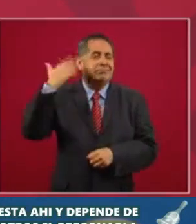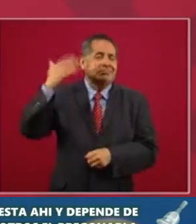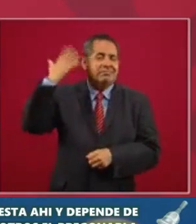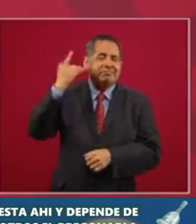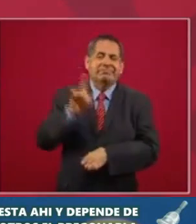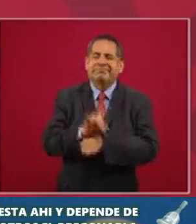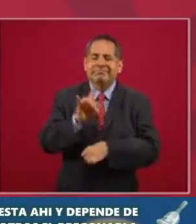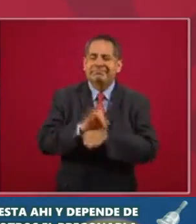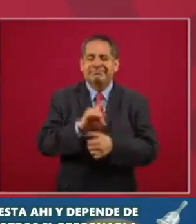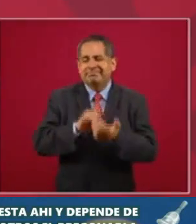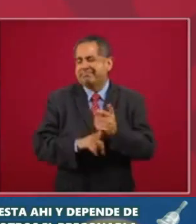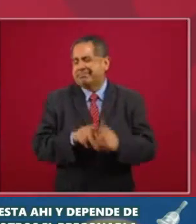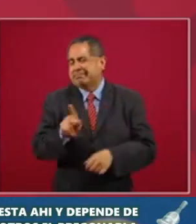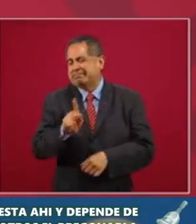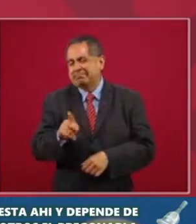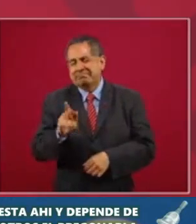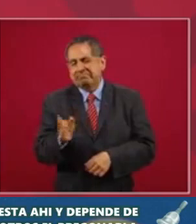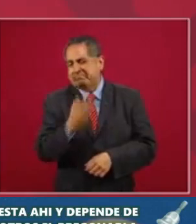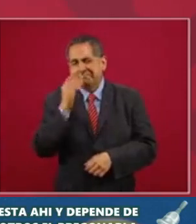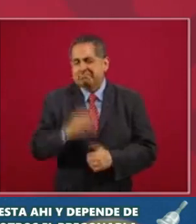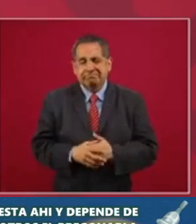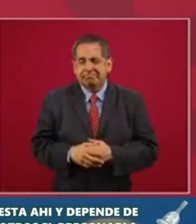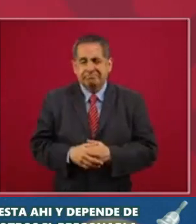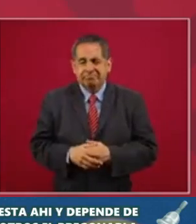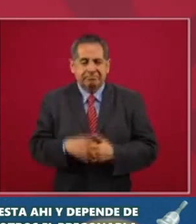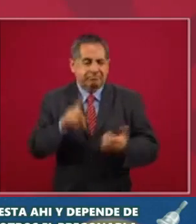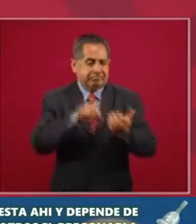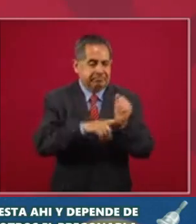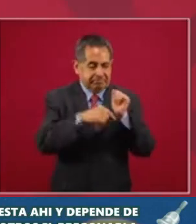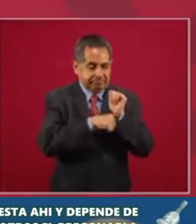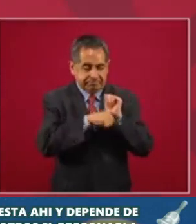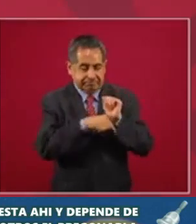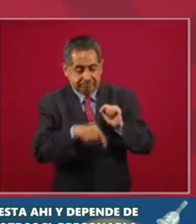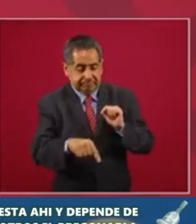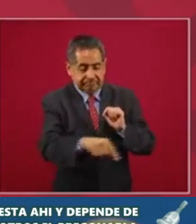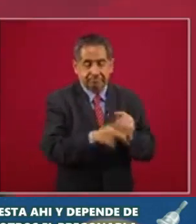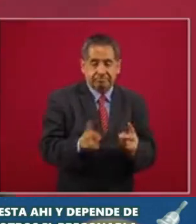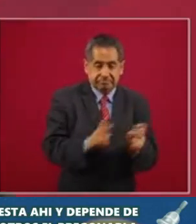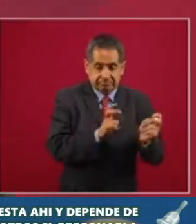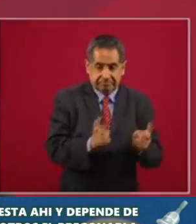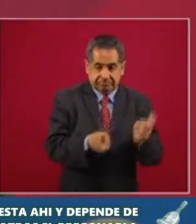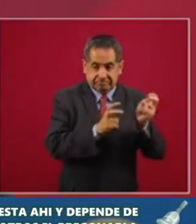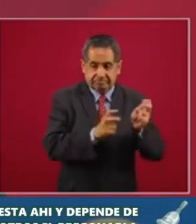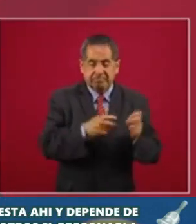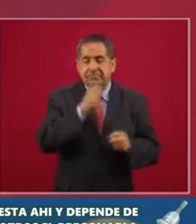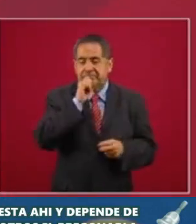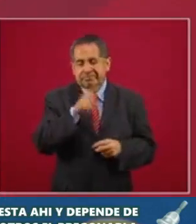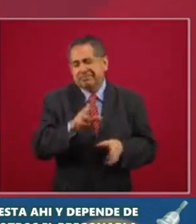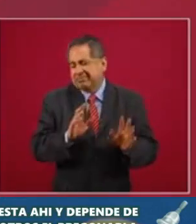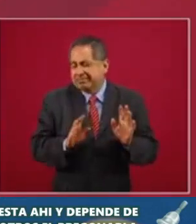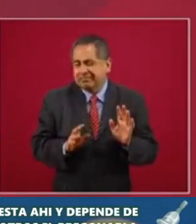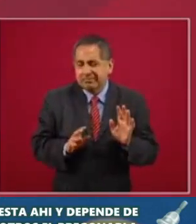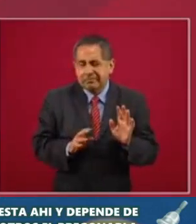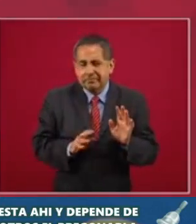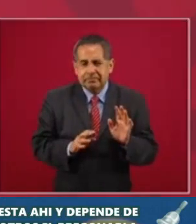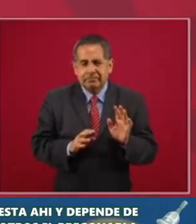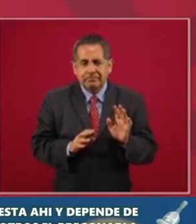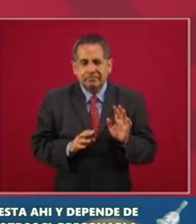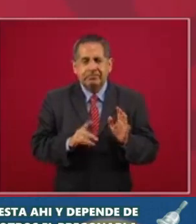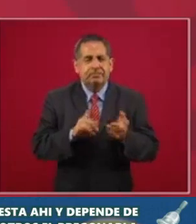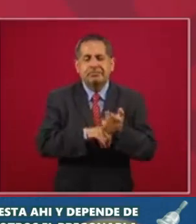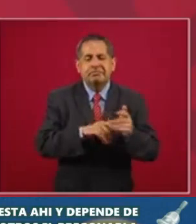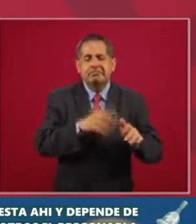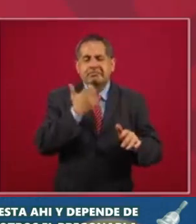no solo eran tomas clandestinas eso era un